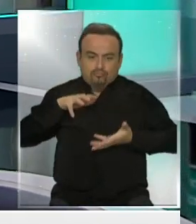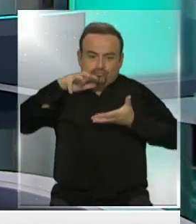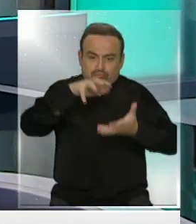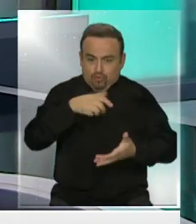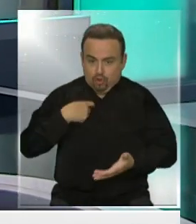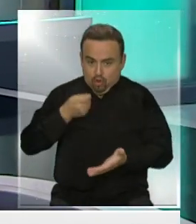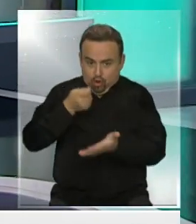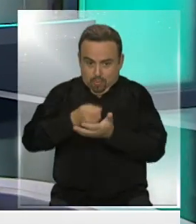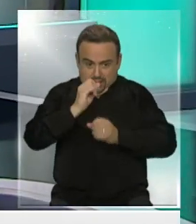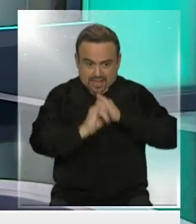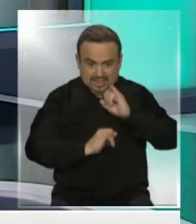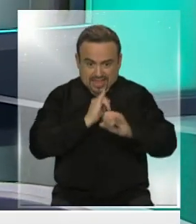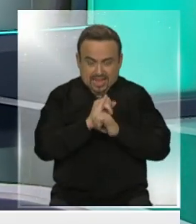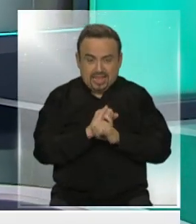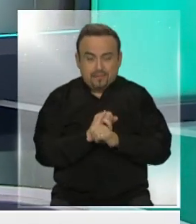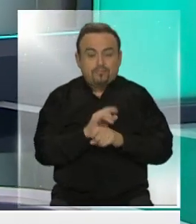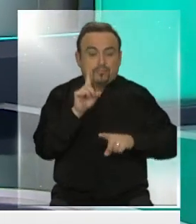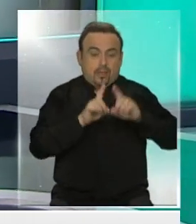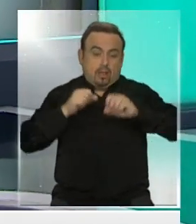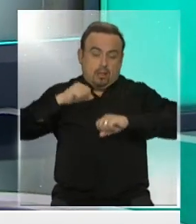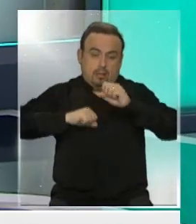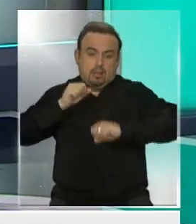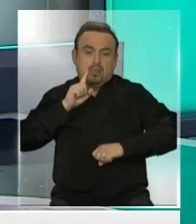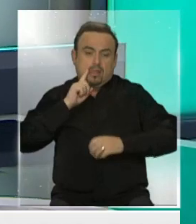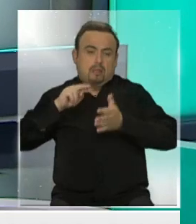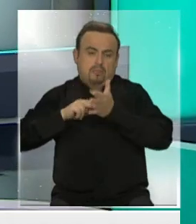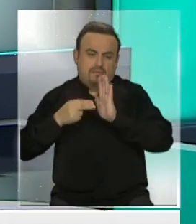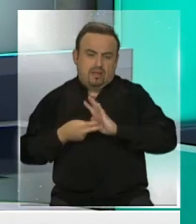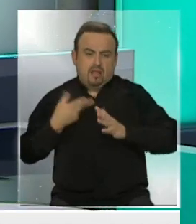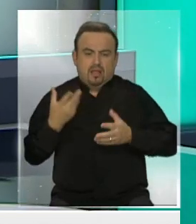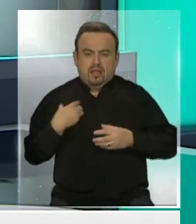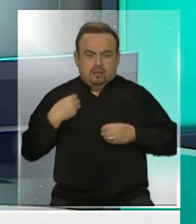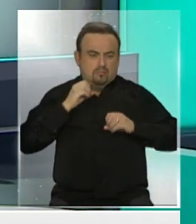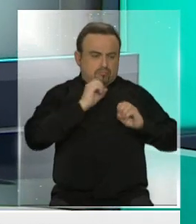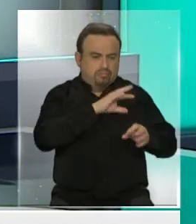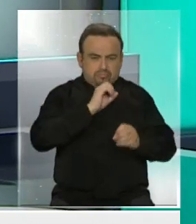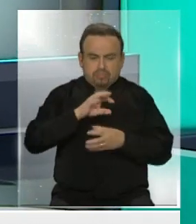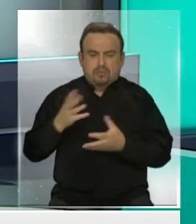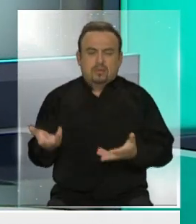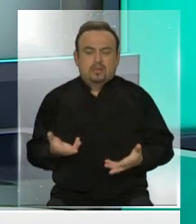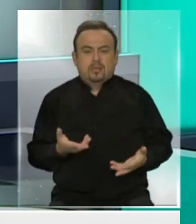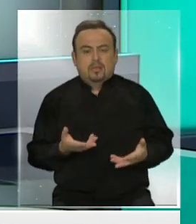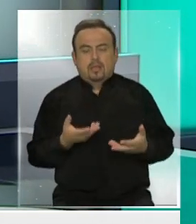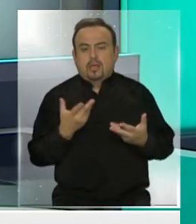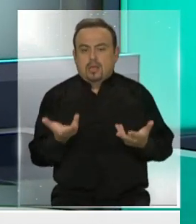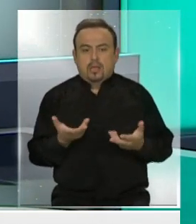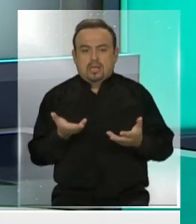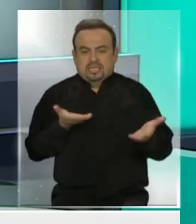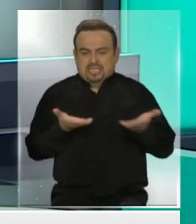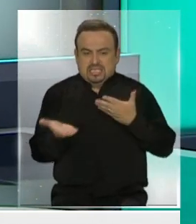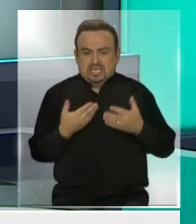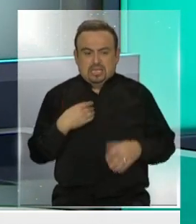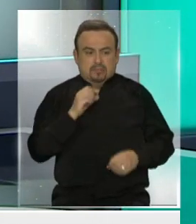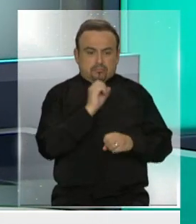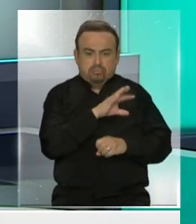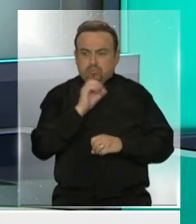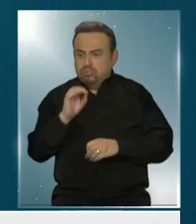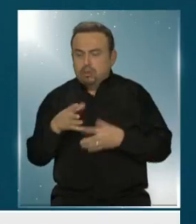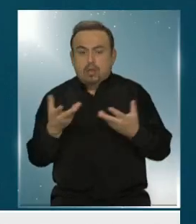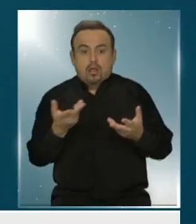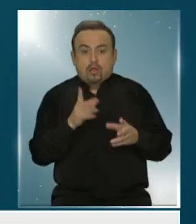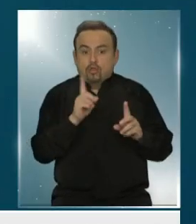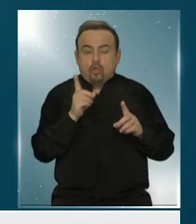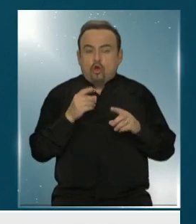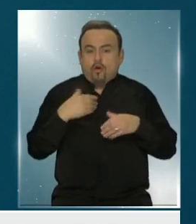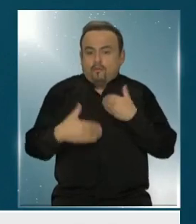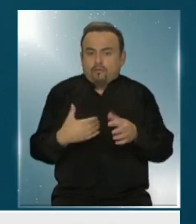se entiende que muchas empresas pueden tener problemas sobre todo la distribución la logística los servicios de despacho no funcionan adecuadamente pero